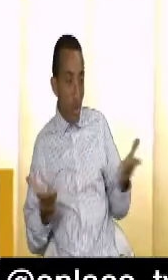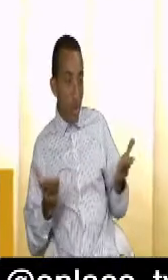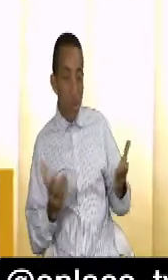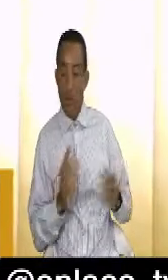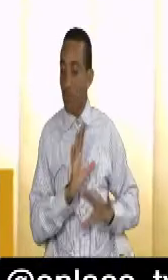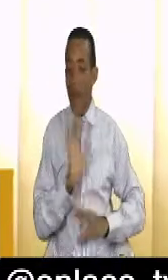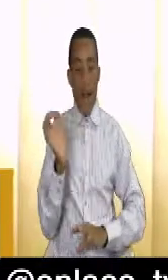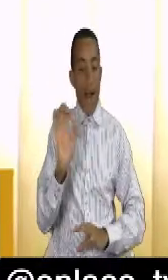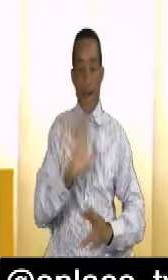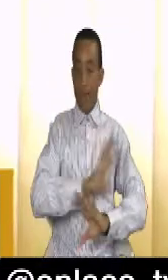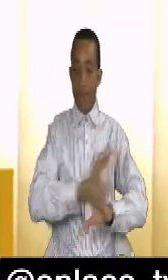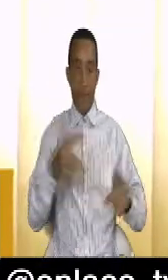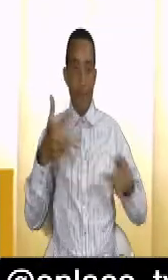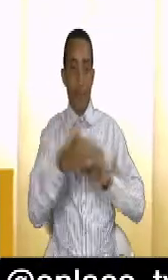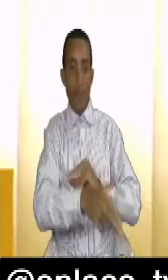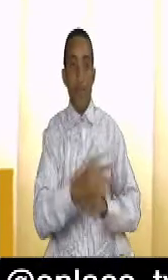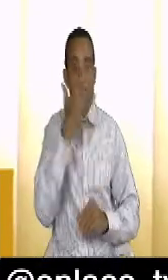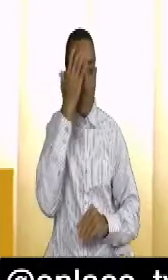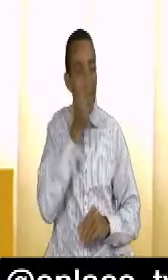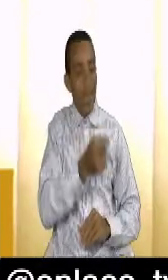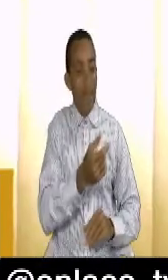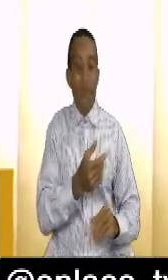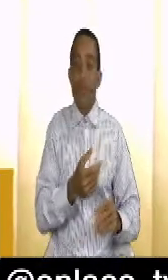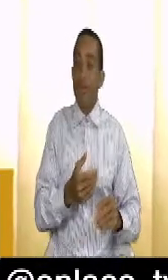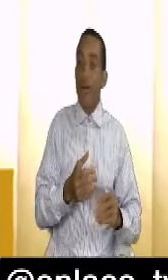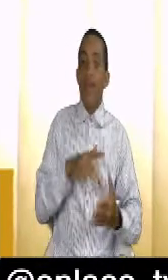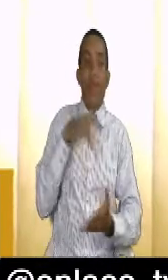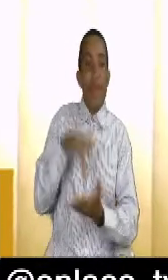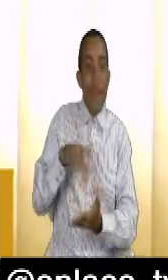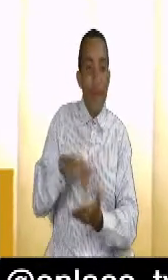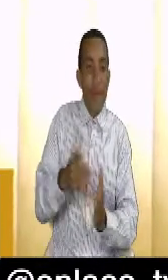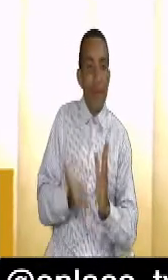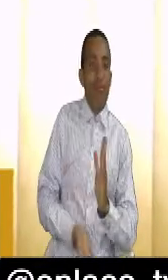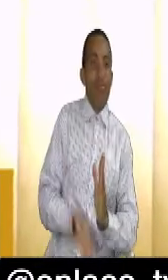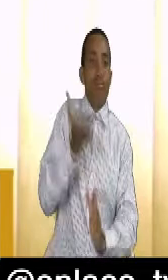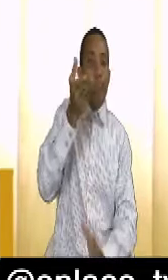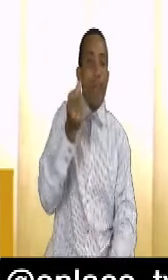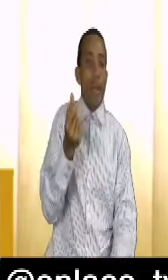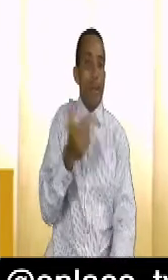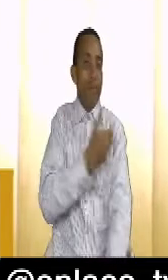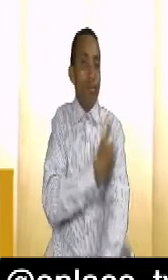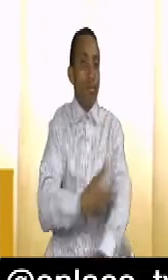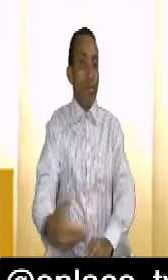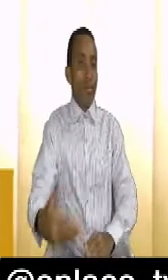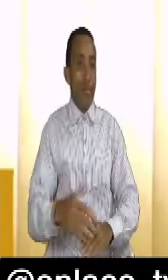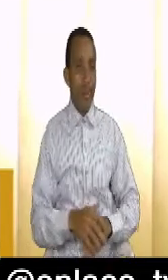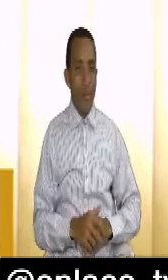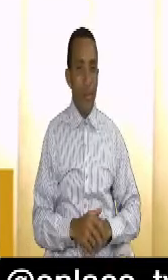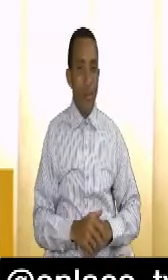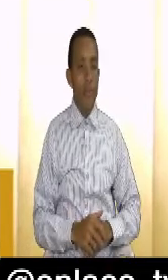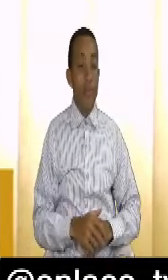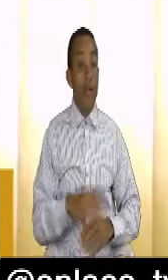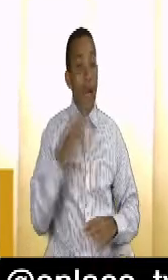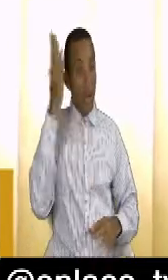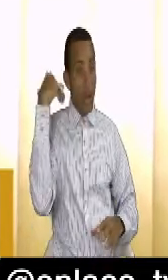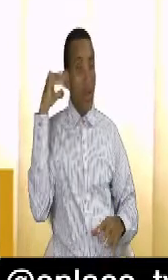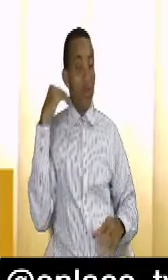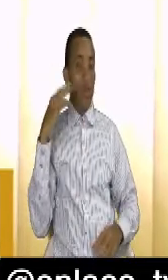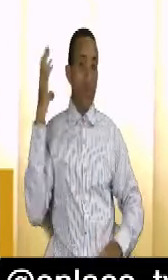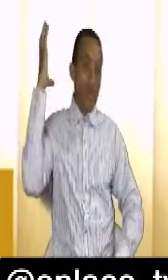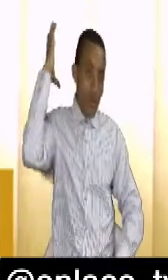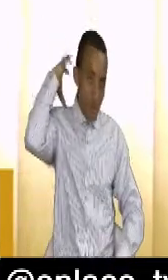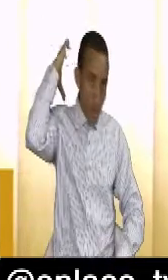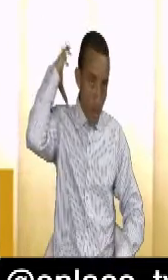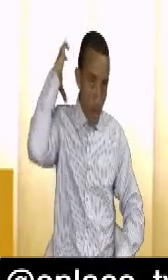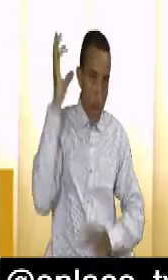inmensa que hay con MD Salud. El 12 de agosto logré en la ciudad de Montería firmar un primer acuerdo de pago con